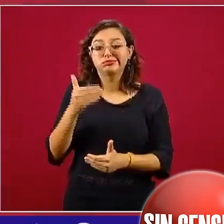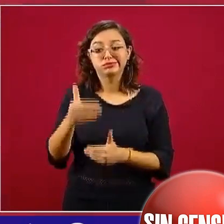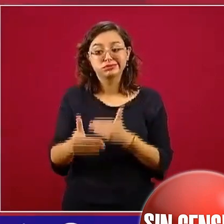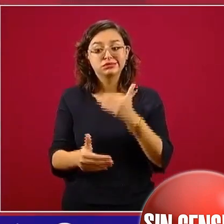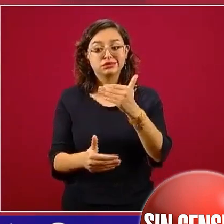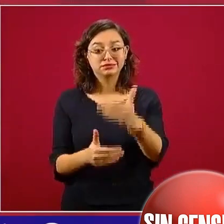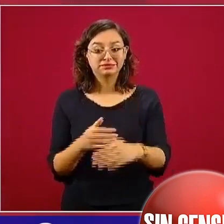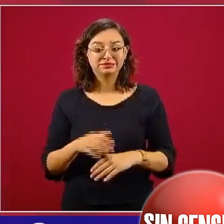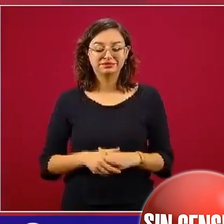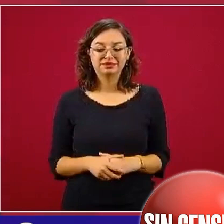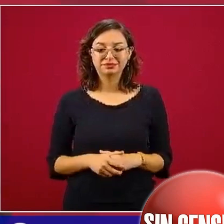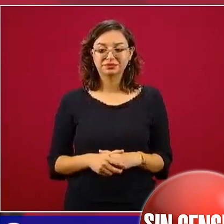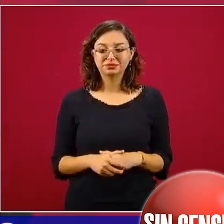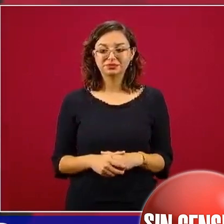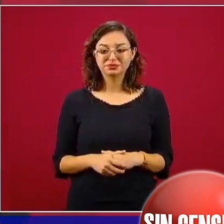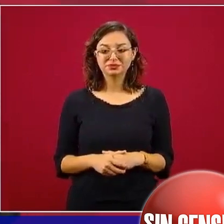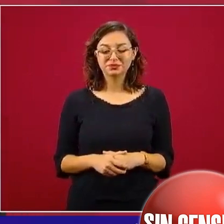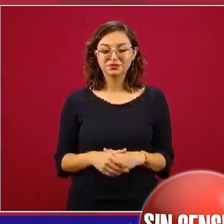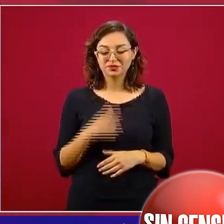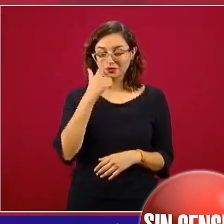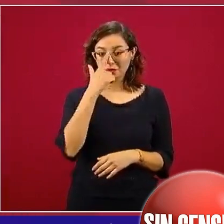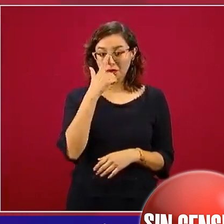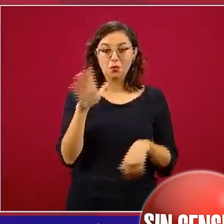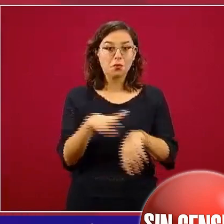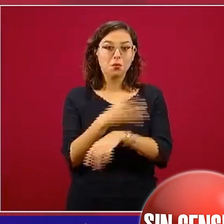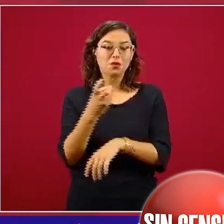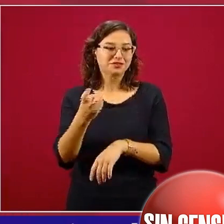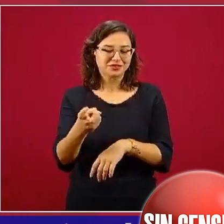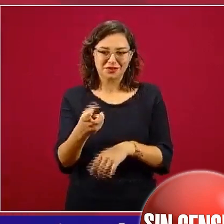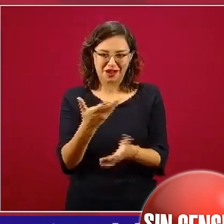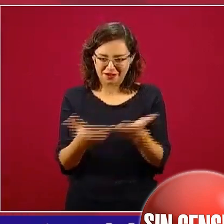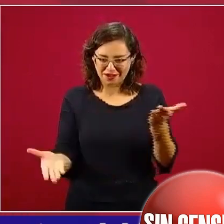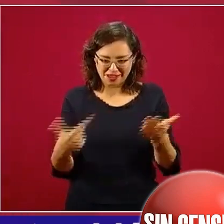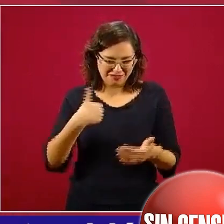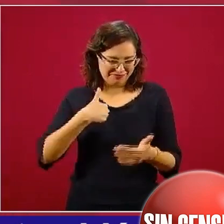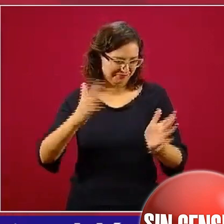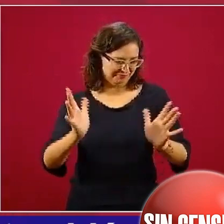Por eso los que quieren que todo se dé